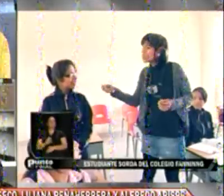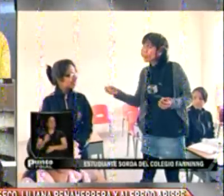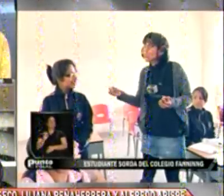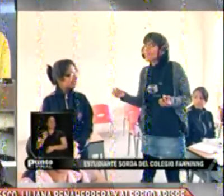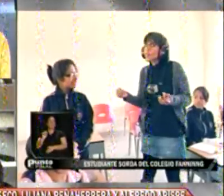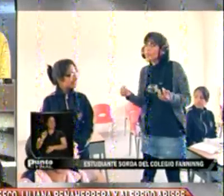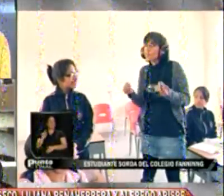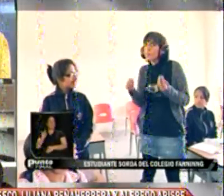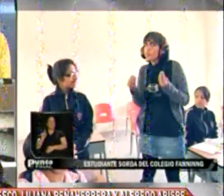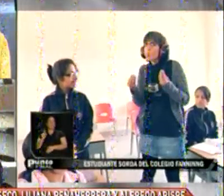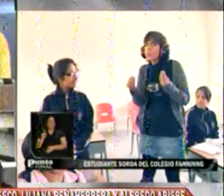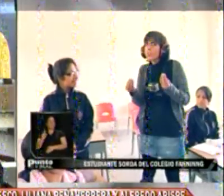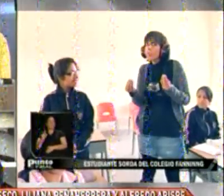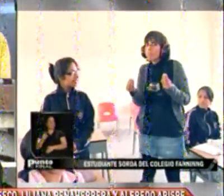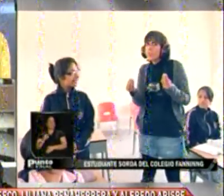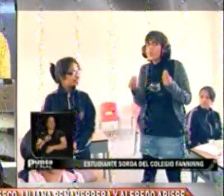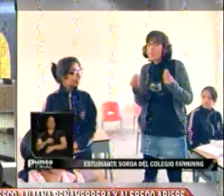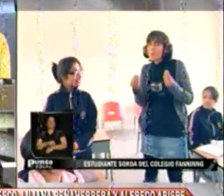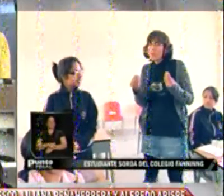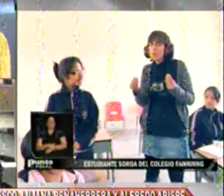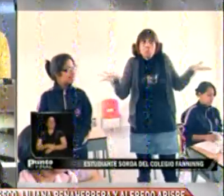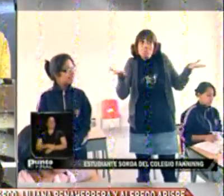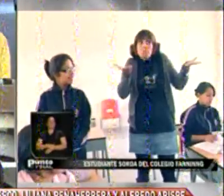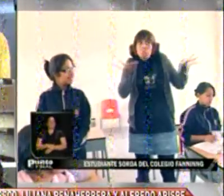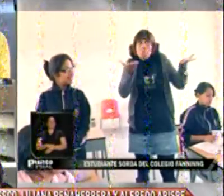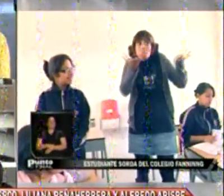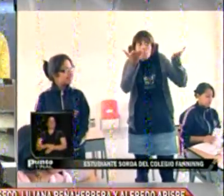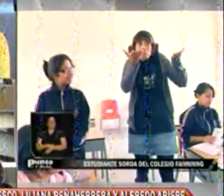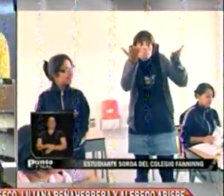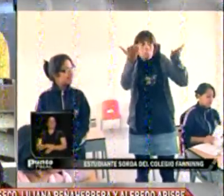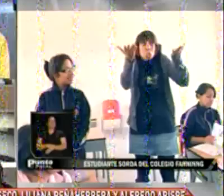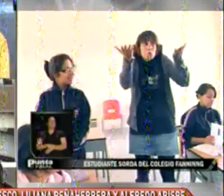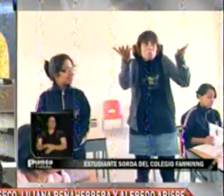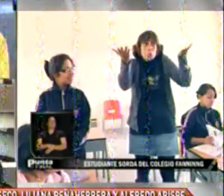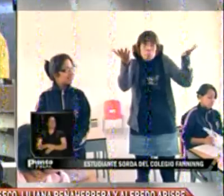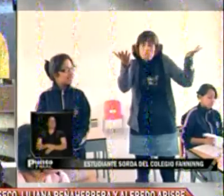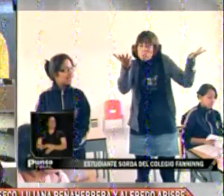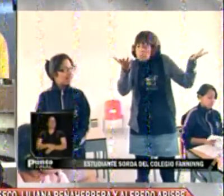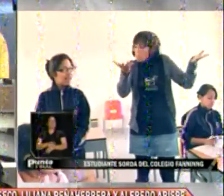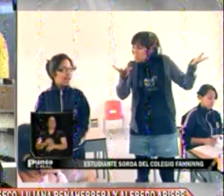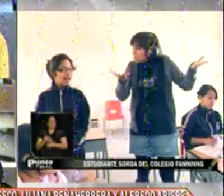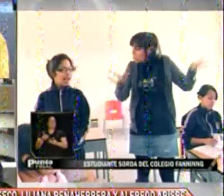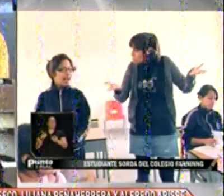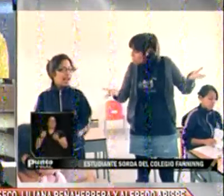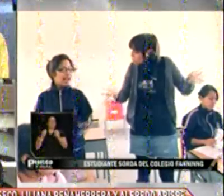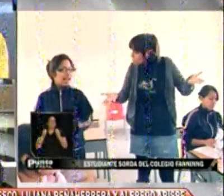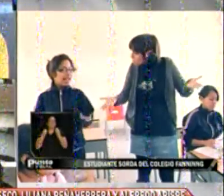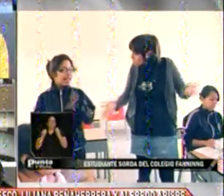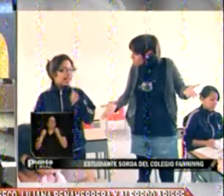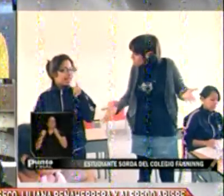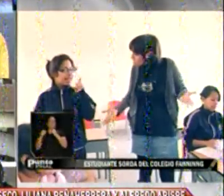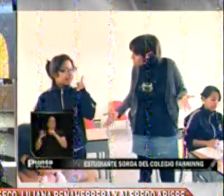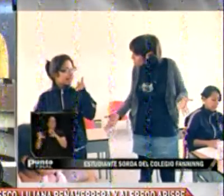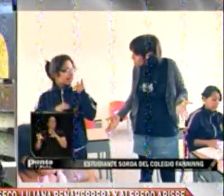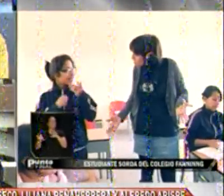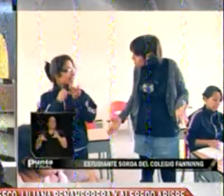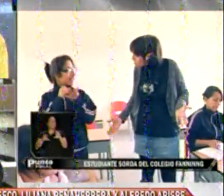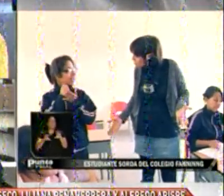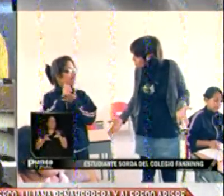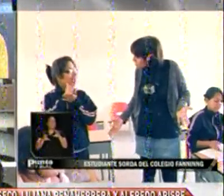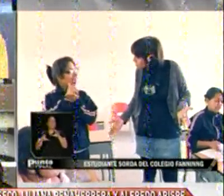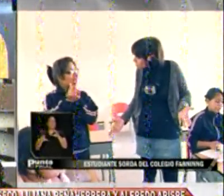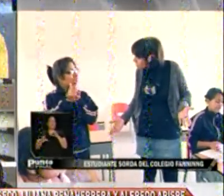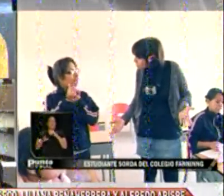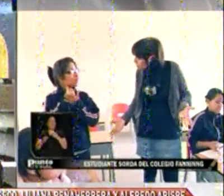hay como una cuña de entrada de asistencialismo. Por un lado dice, vamos a ampliar la protección social, tienen que estar incorporados en los